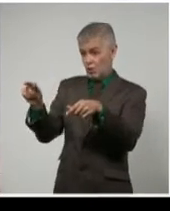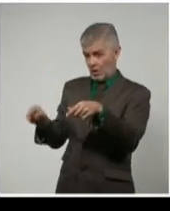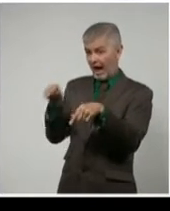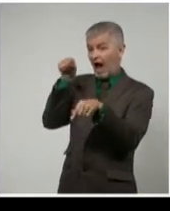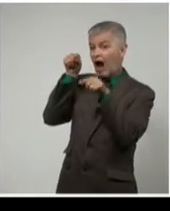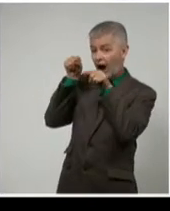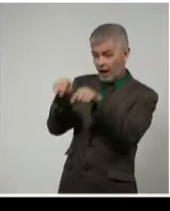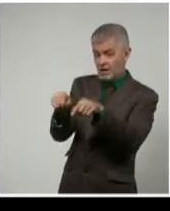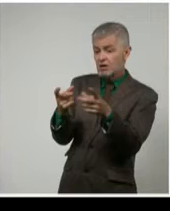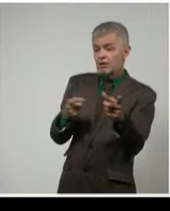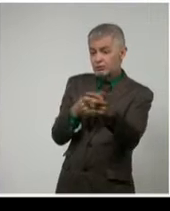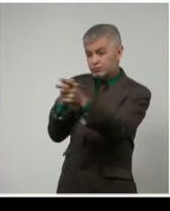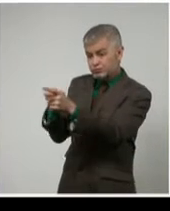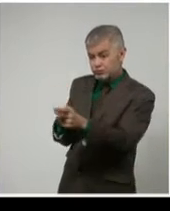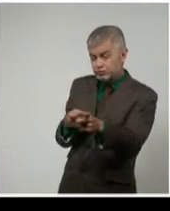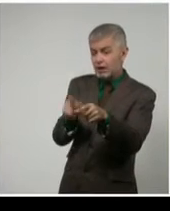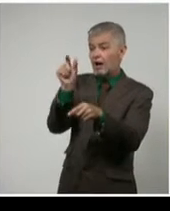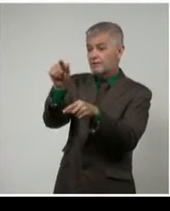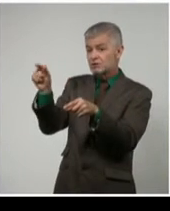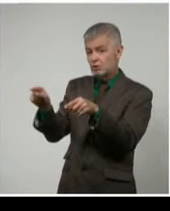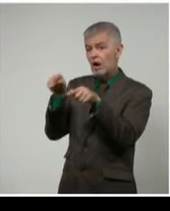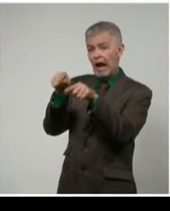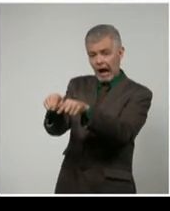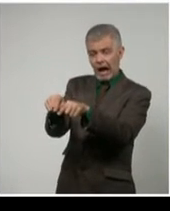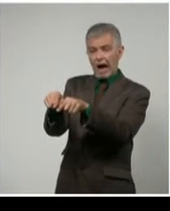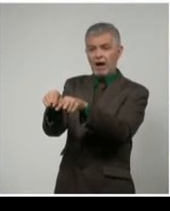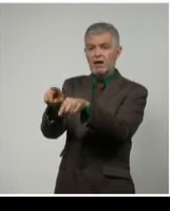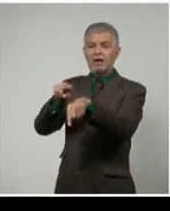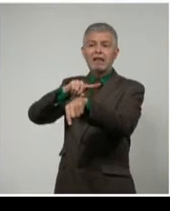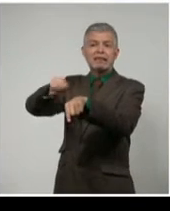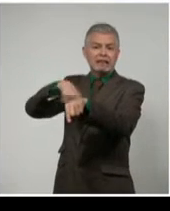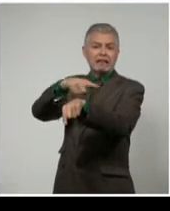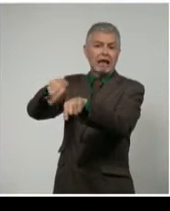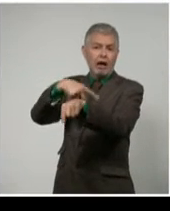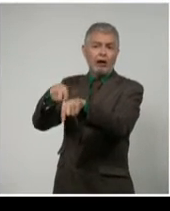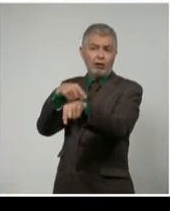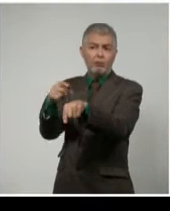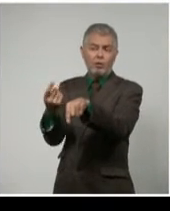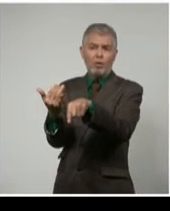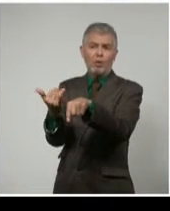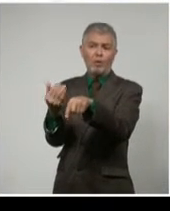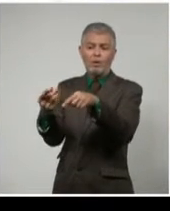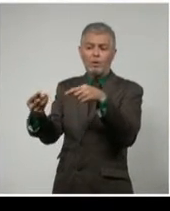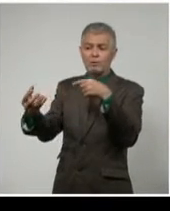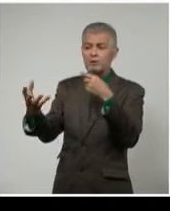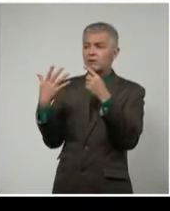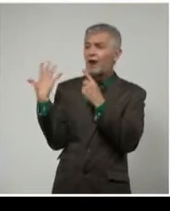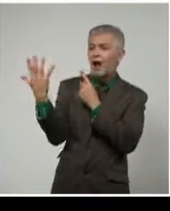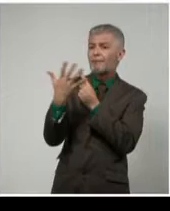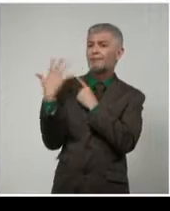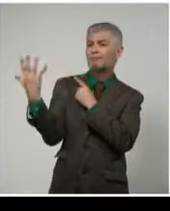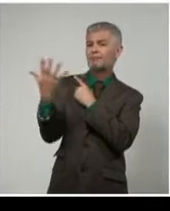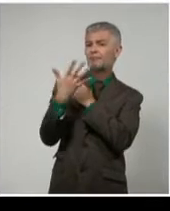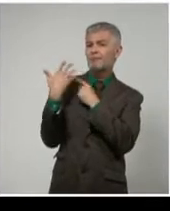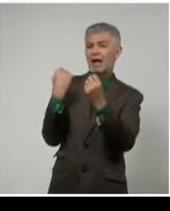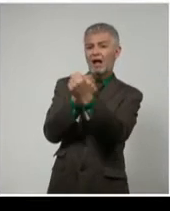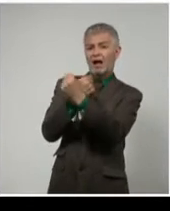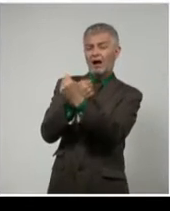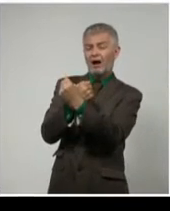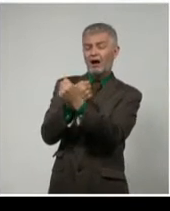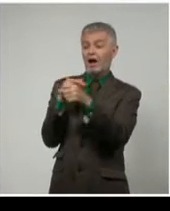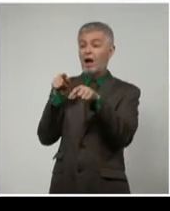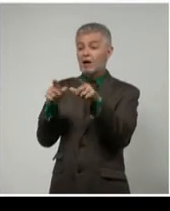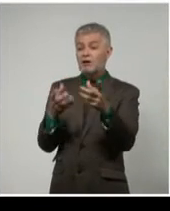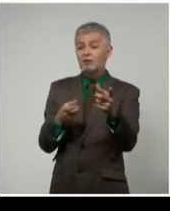lugares donde estaban estas personas, estos diplomáticos, estas personas, hubo una